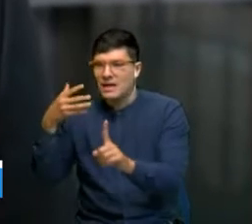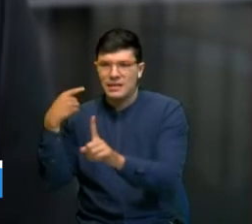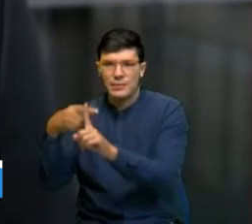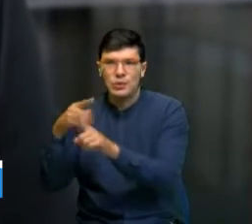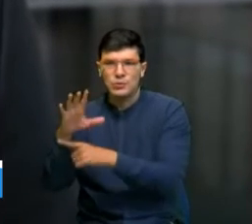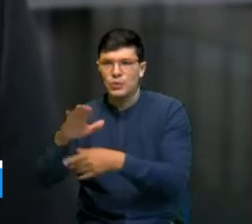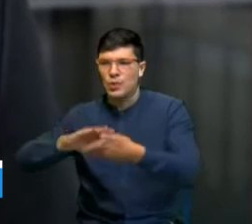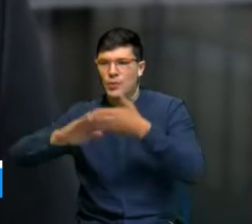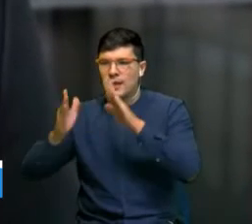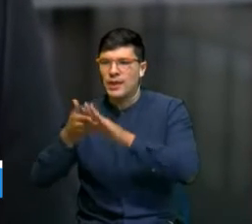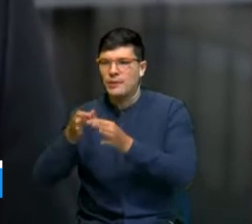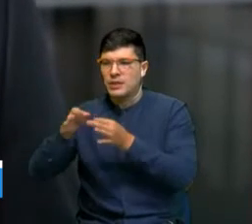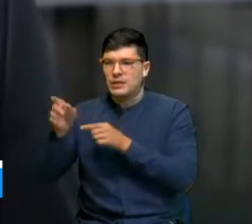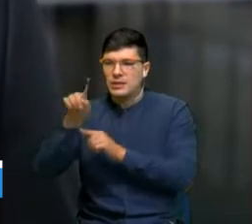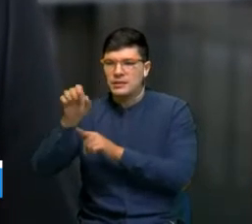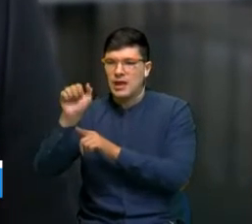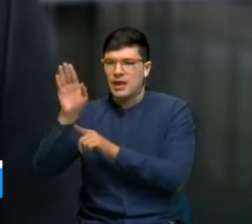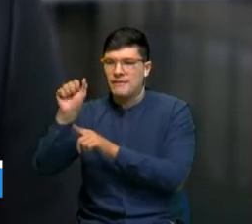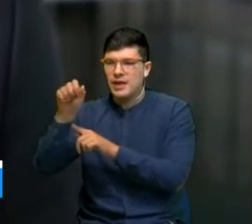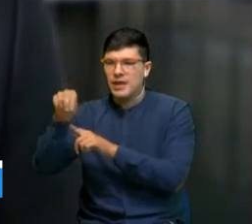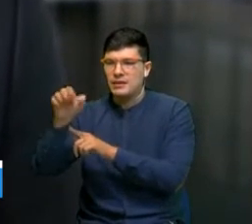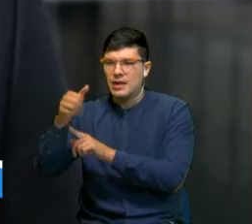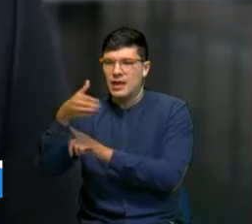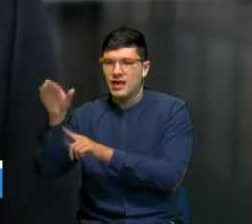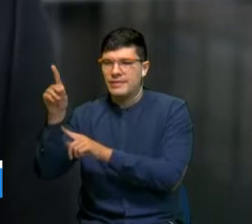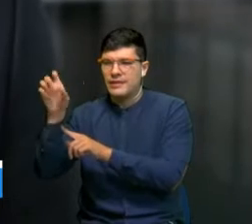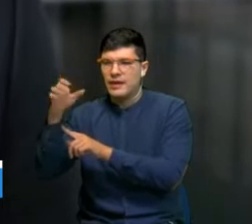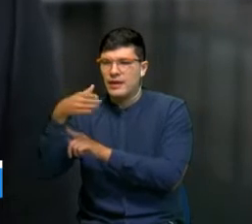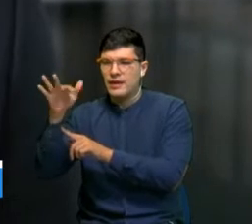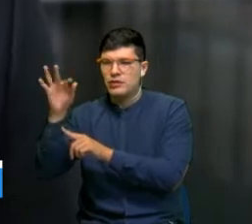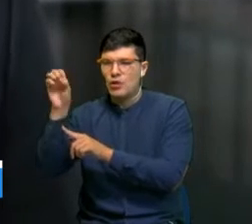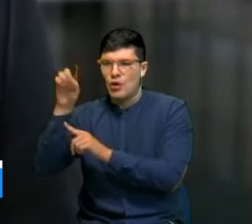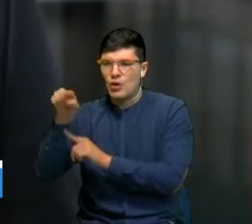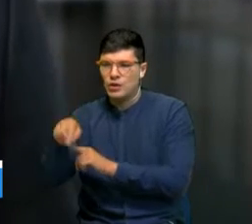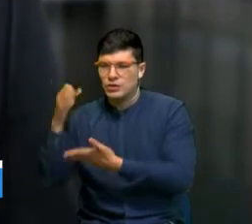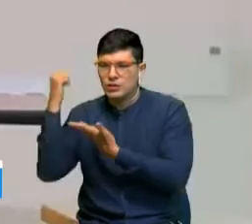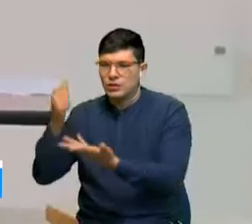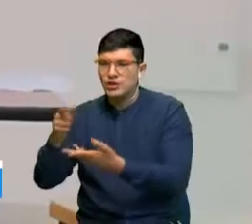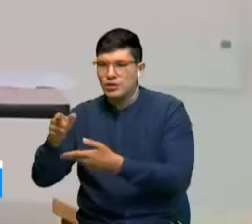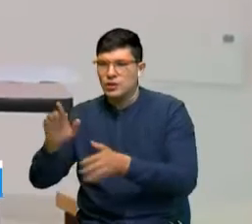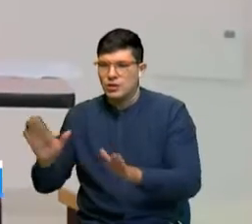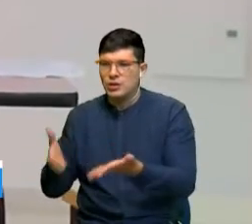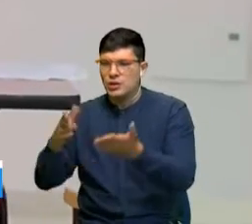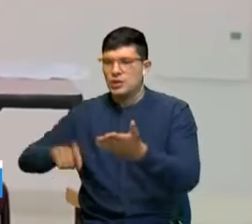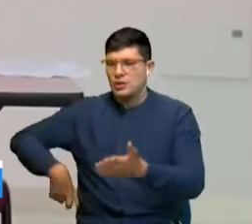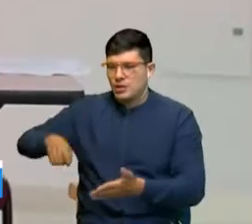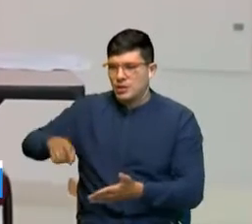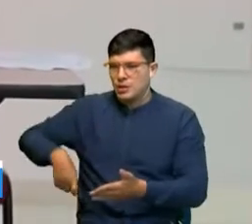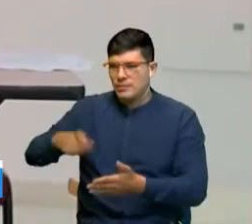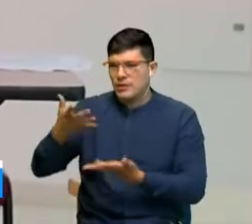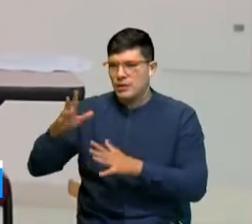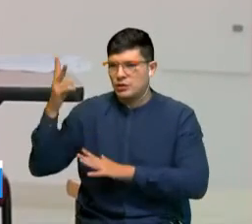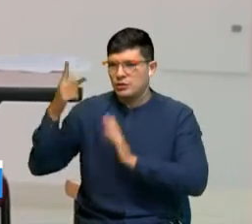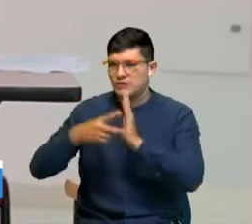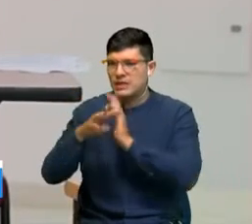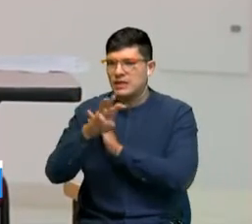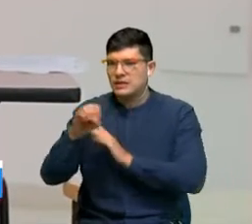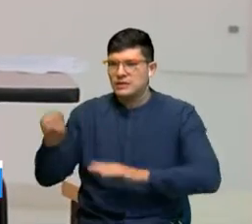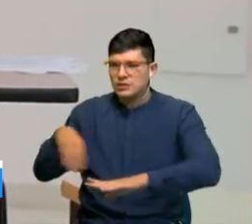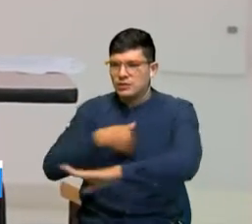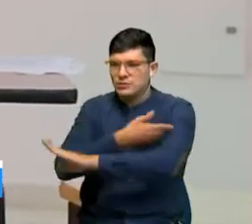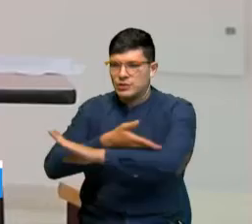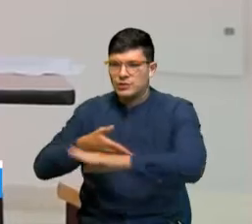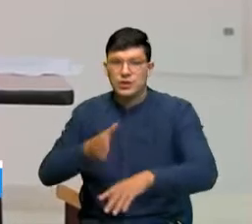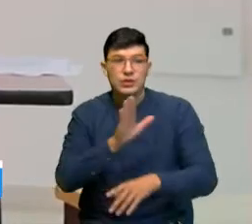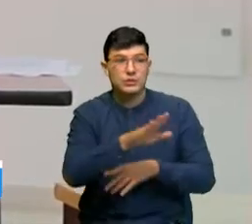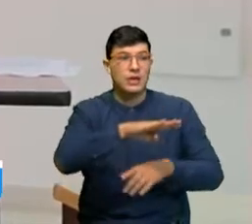la población de Sabana de Torres para el mejoramiento de la escuela Payoa por un valor superior a los 2.300 millones de pesos. Los alcaldes de